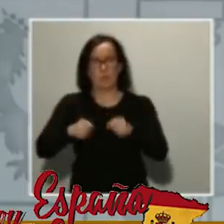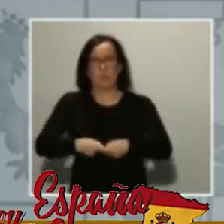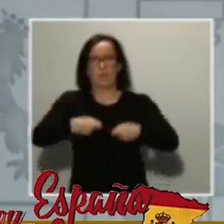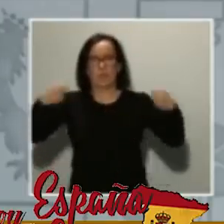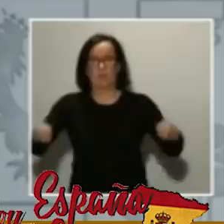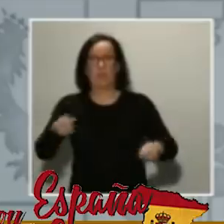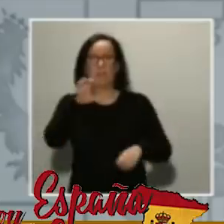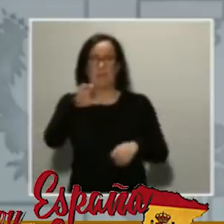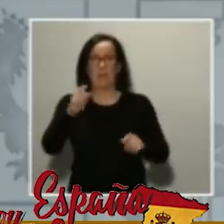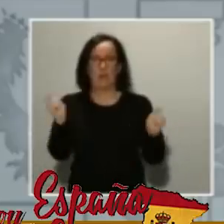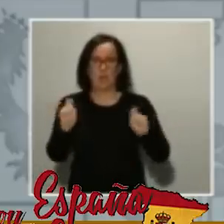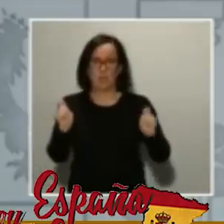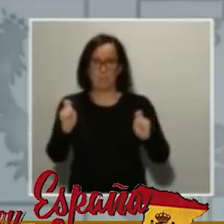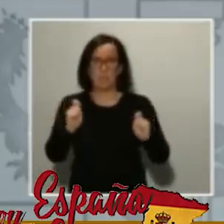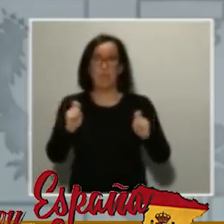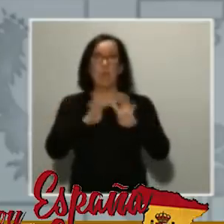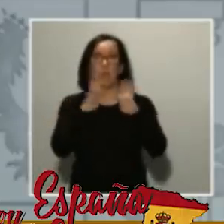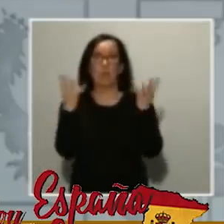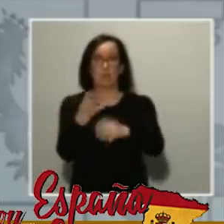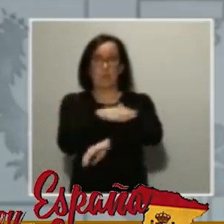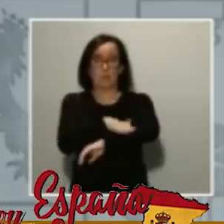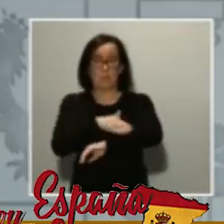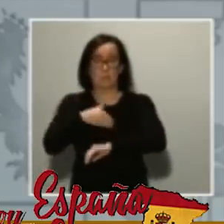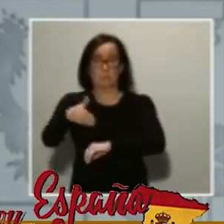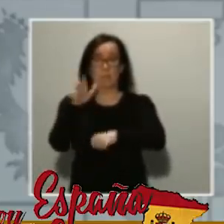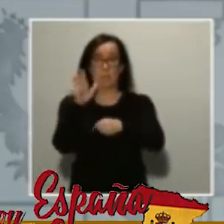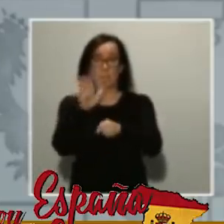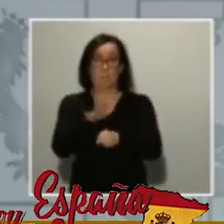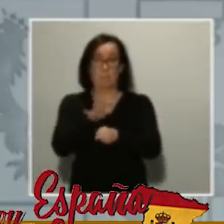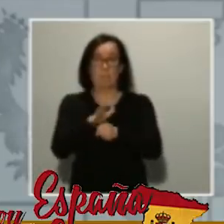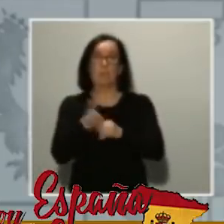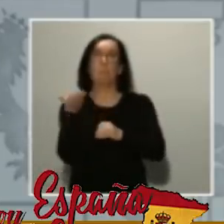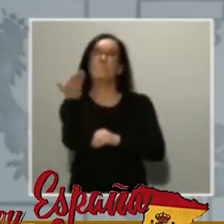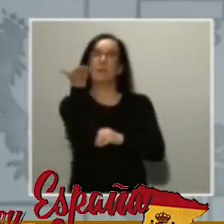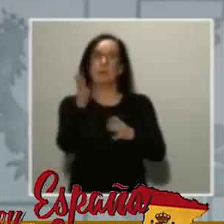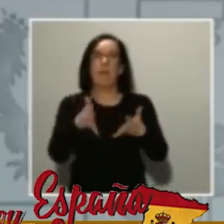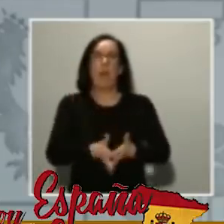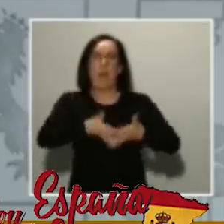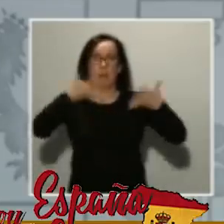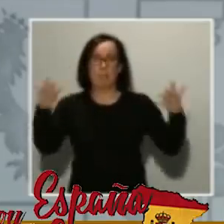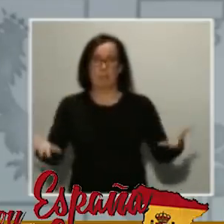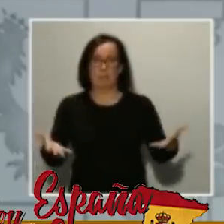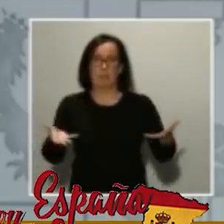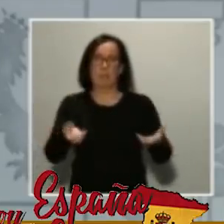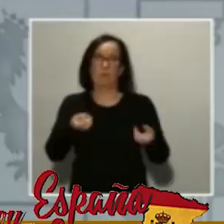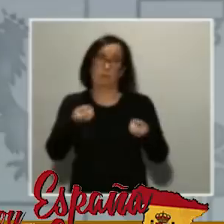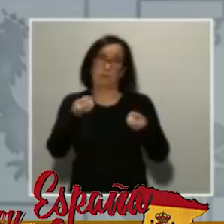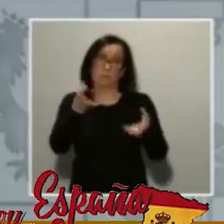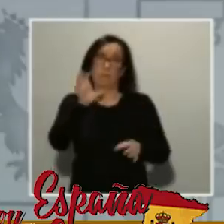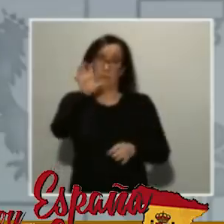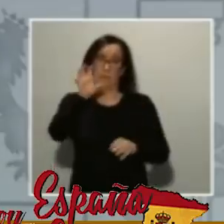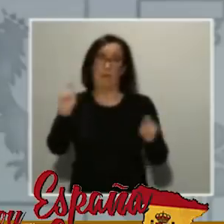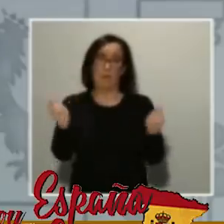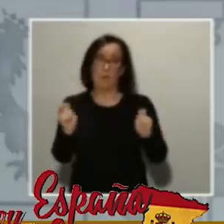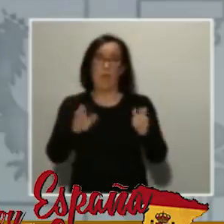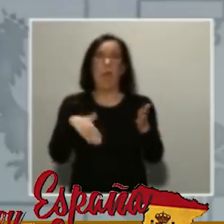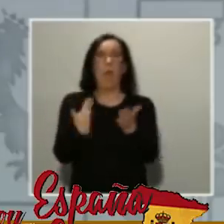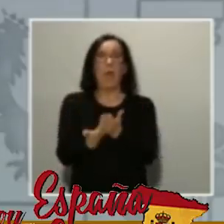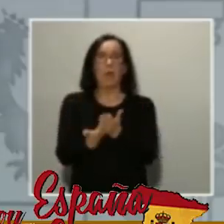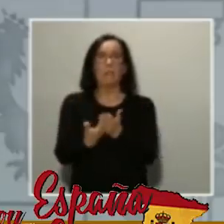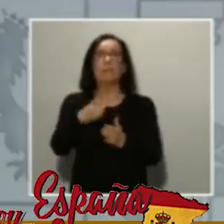que era una continuación de los discursos que se habían hecho desde del gobierno, y que nada han dicho de lo que ha ocurrido ayer y hoy,